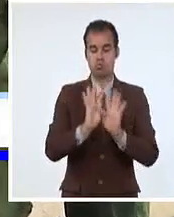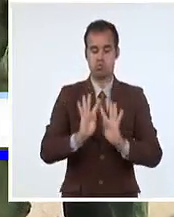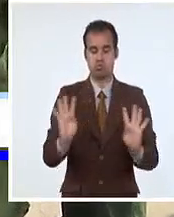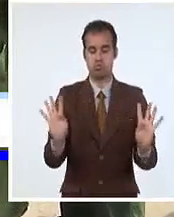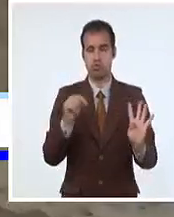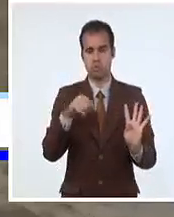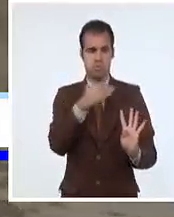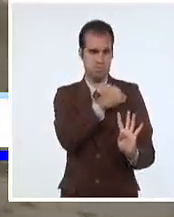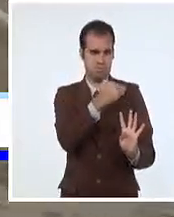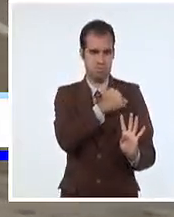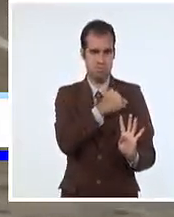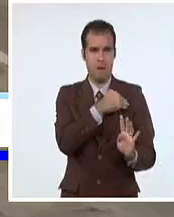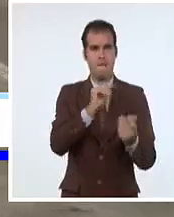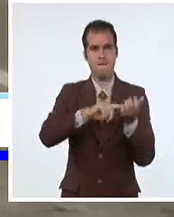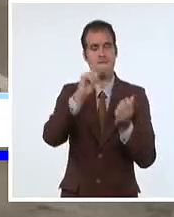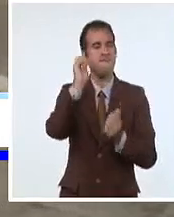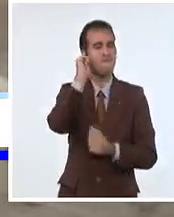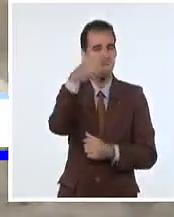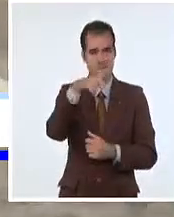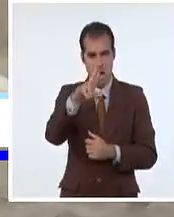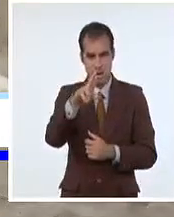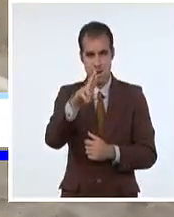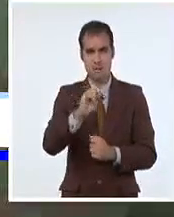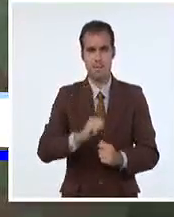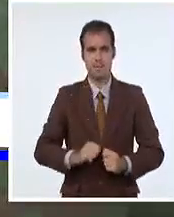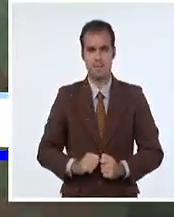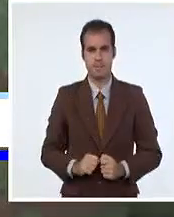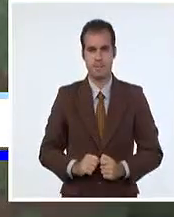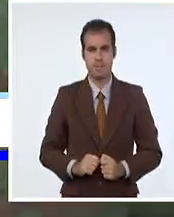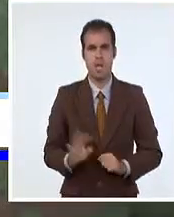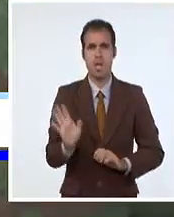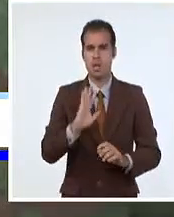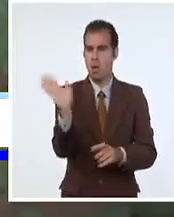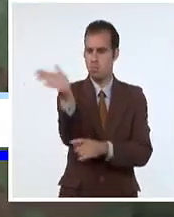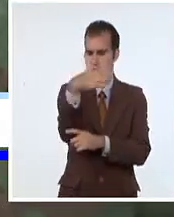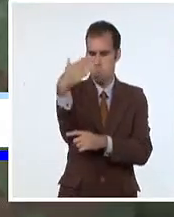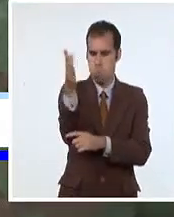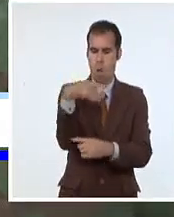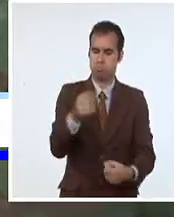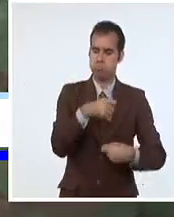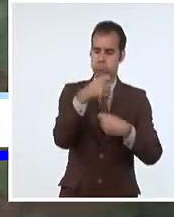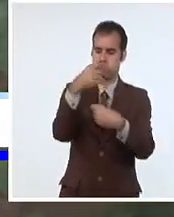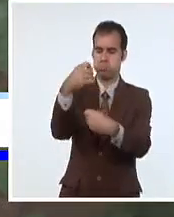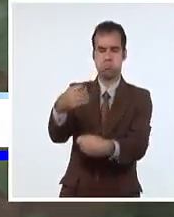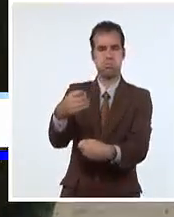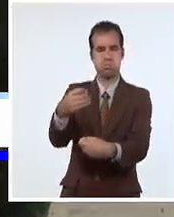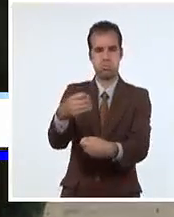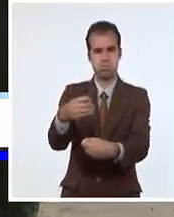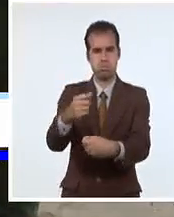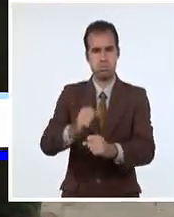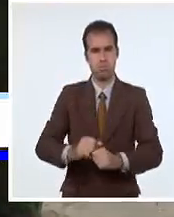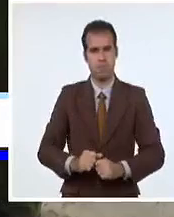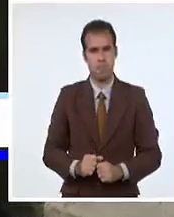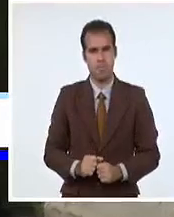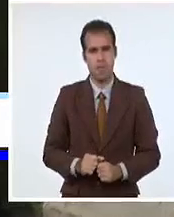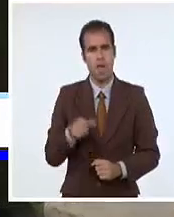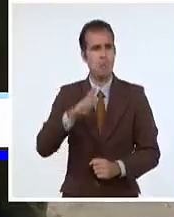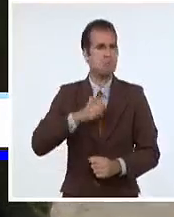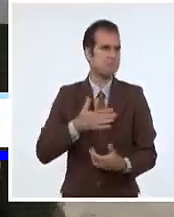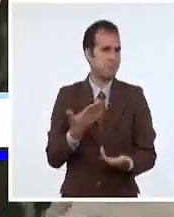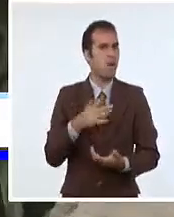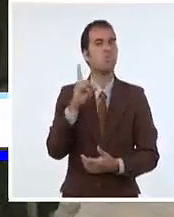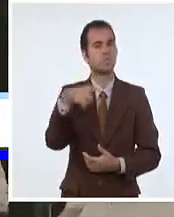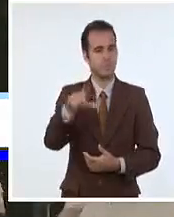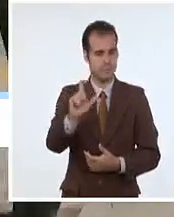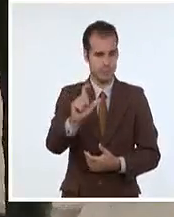Tropas Especiales de las Fuerzas Armadas Revolucionarias recibieron con compromiso y orgullo la bandera de honor de la Unión de Jóvenes